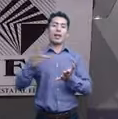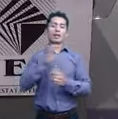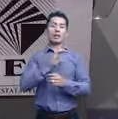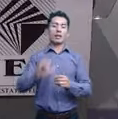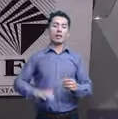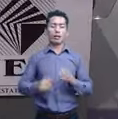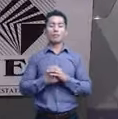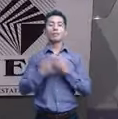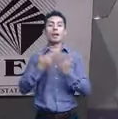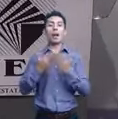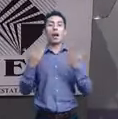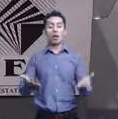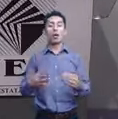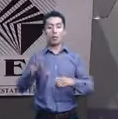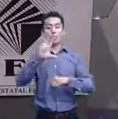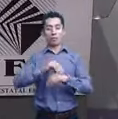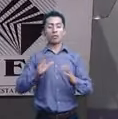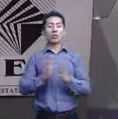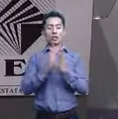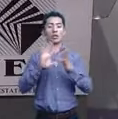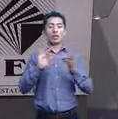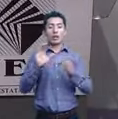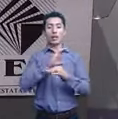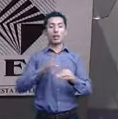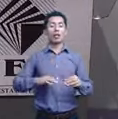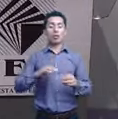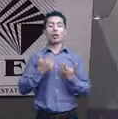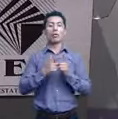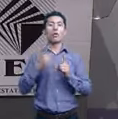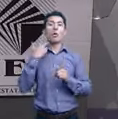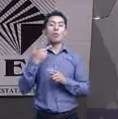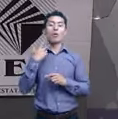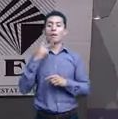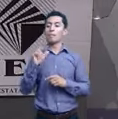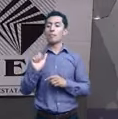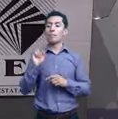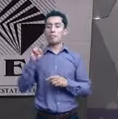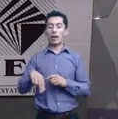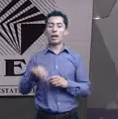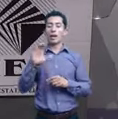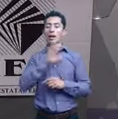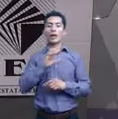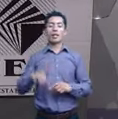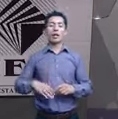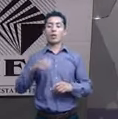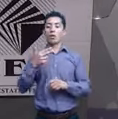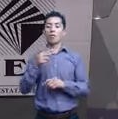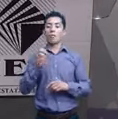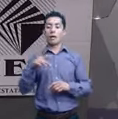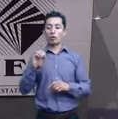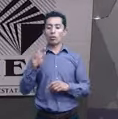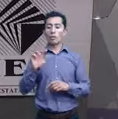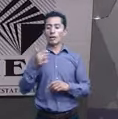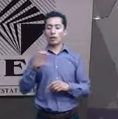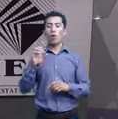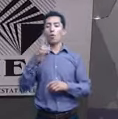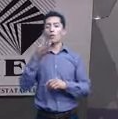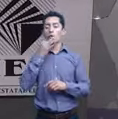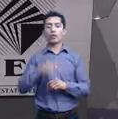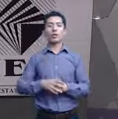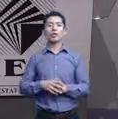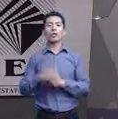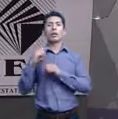candidato. Ahora le vamos a ceder el uso de la voz a la candidatura del Partido Acción Nacional, candidato Humberto Pacheco Miralrío, hasta por un